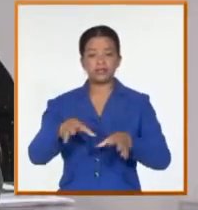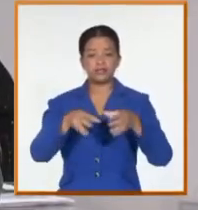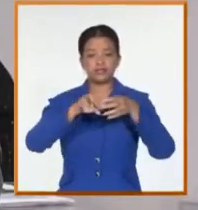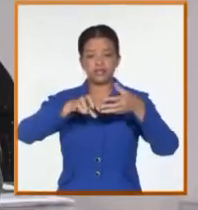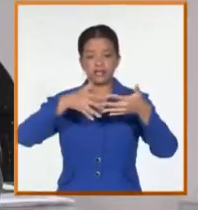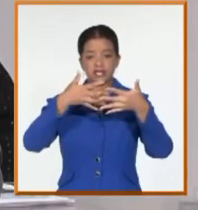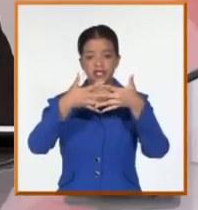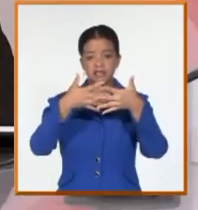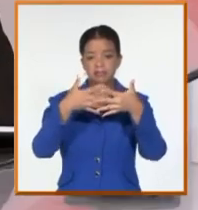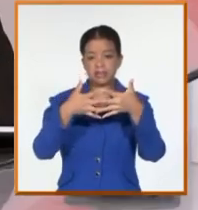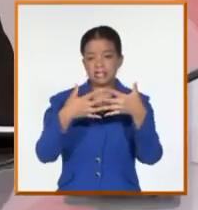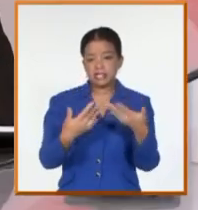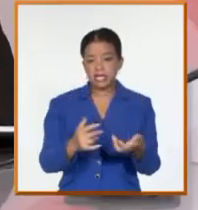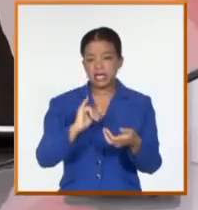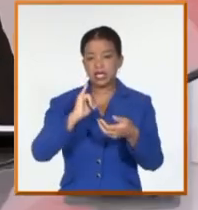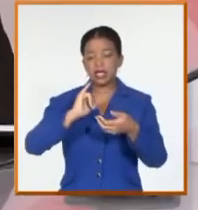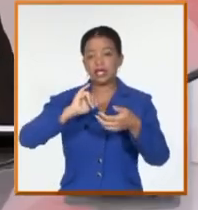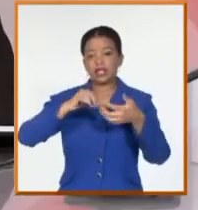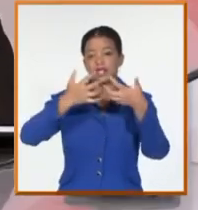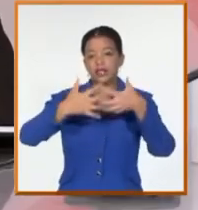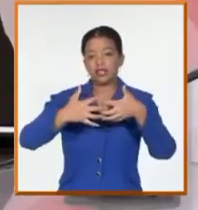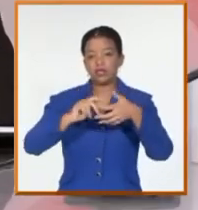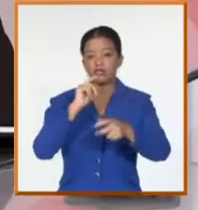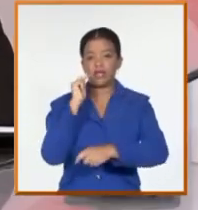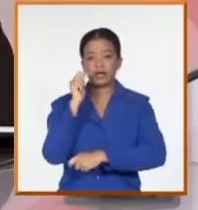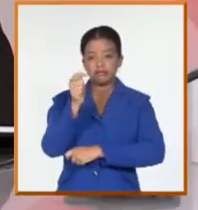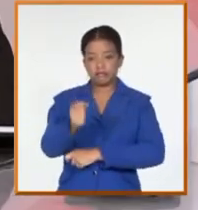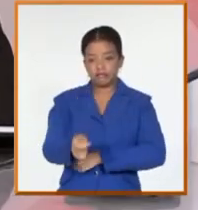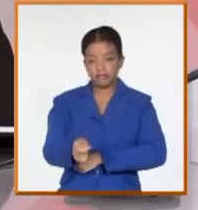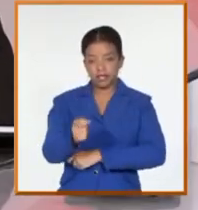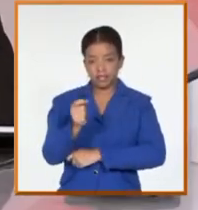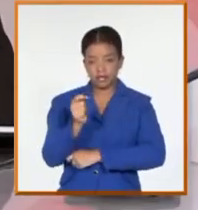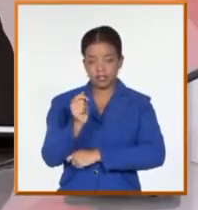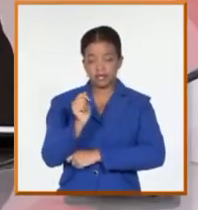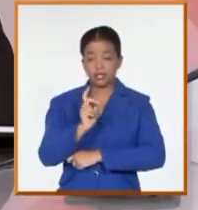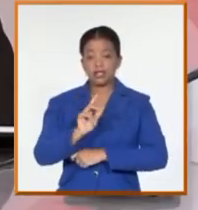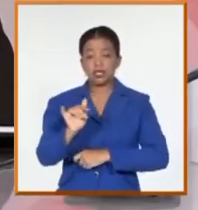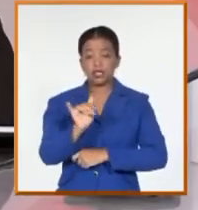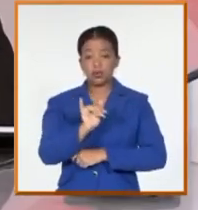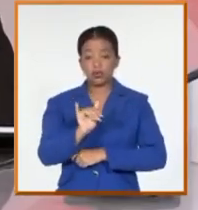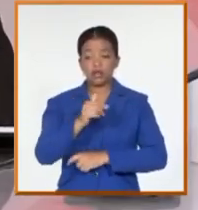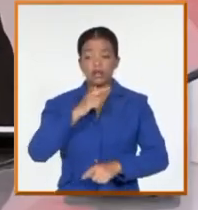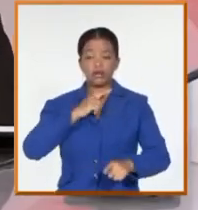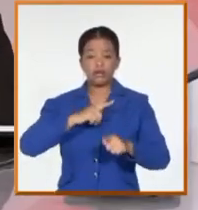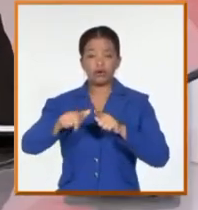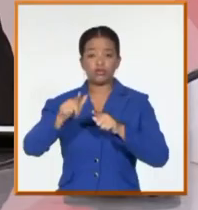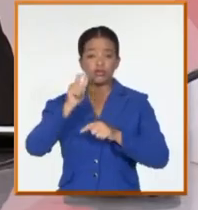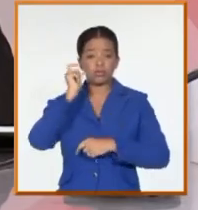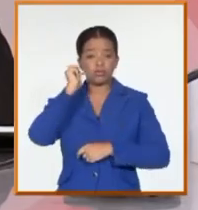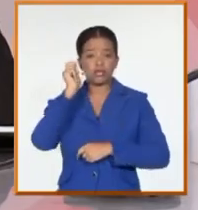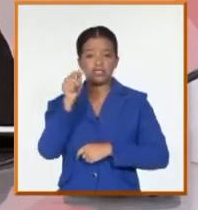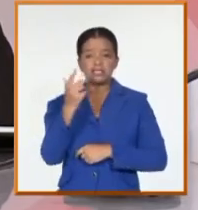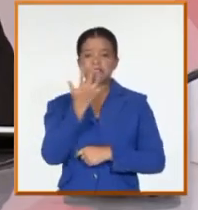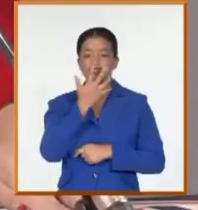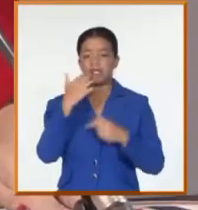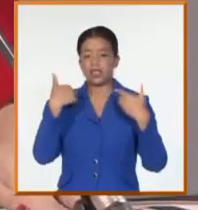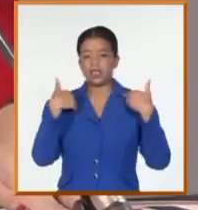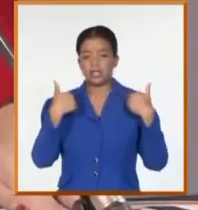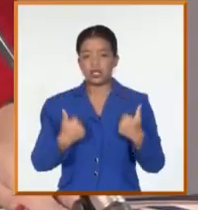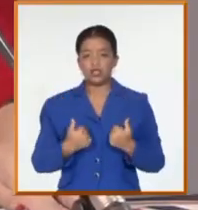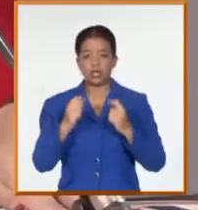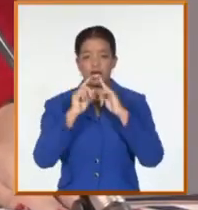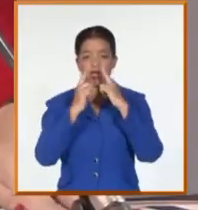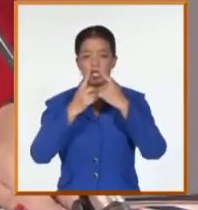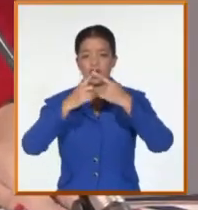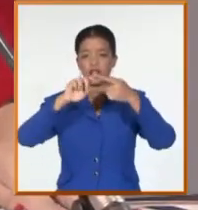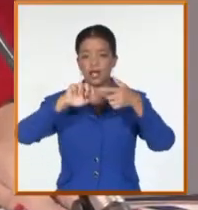la empresa de la industria de la pesquera perteneciente también alminal y la ingeniera Kenia Parra Hidalgo directora general de mcquemport